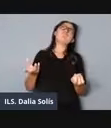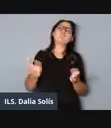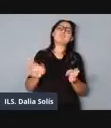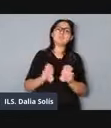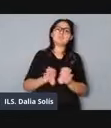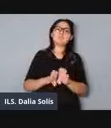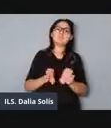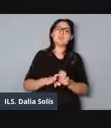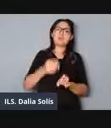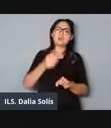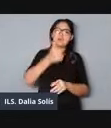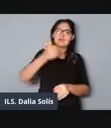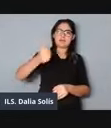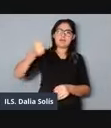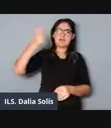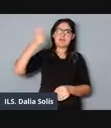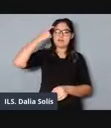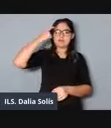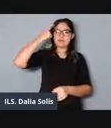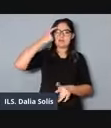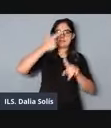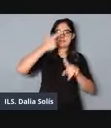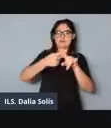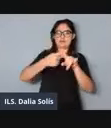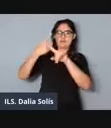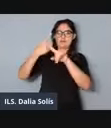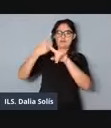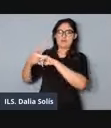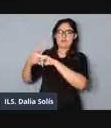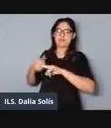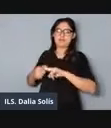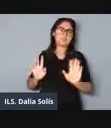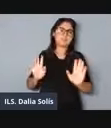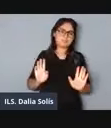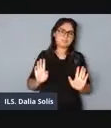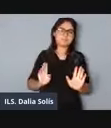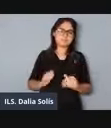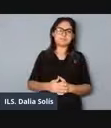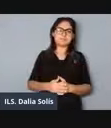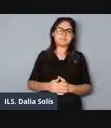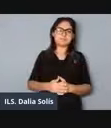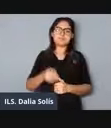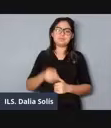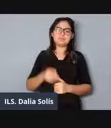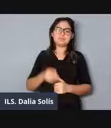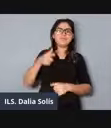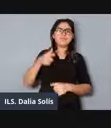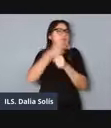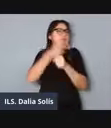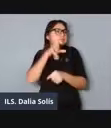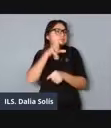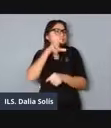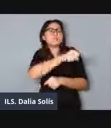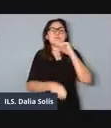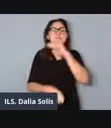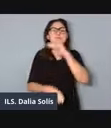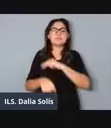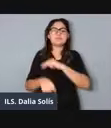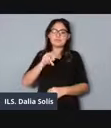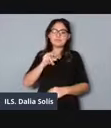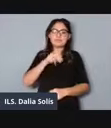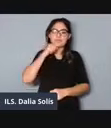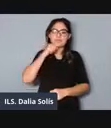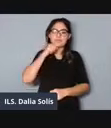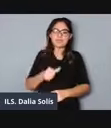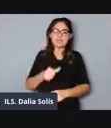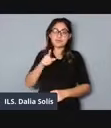condiciones diferentes, diversas, que no se notan, o sea, no es como que se vea, ¿no? Entonces, la